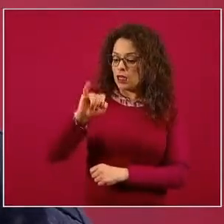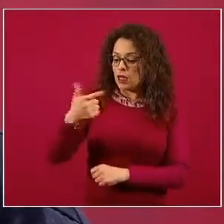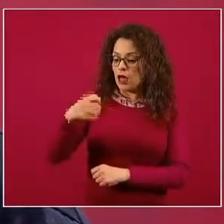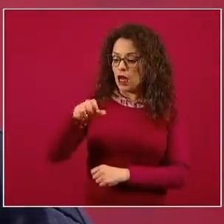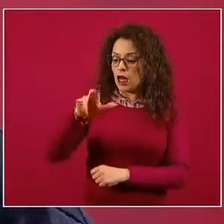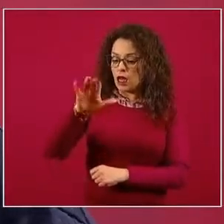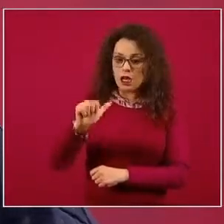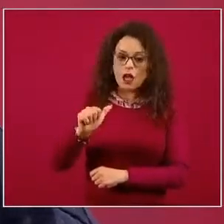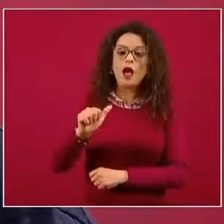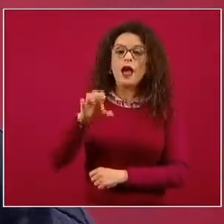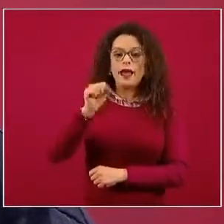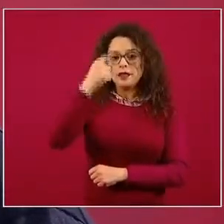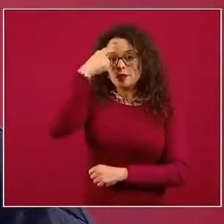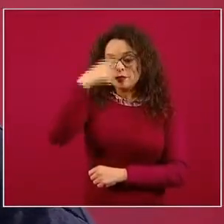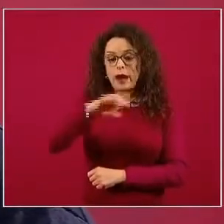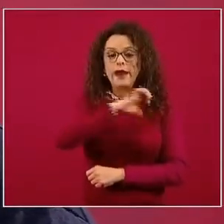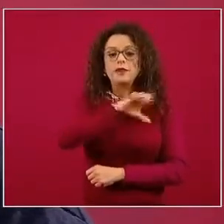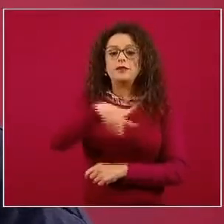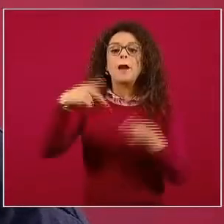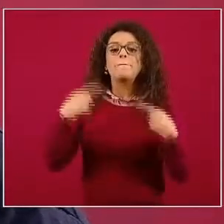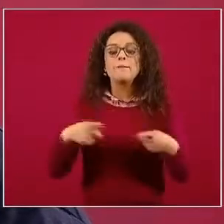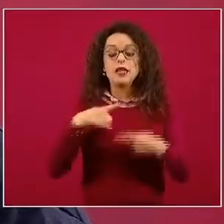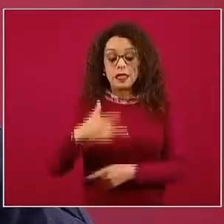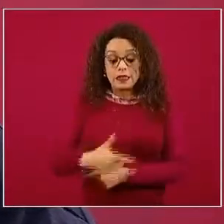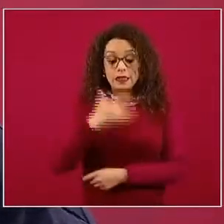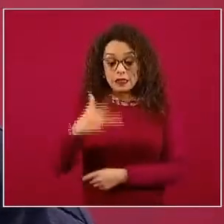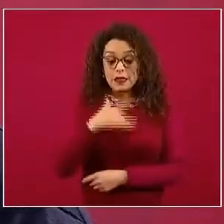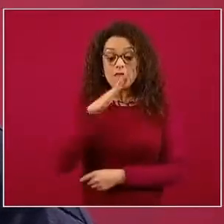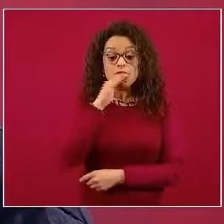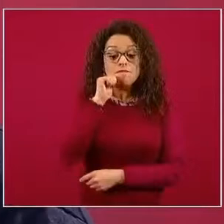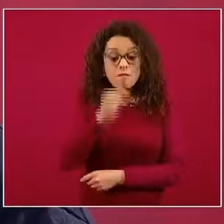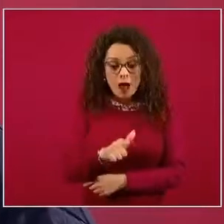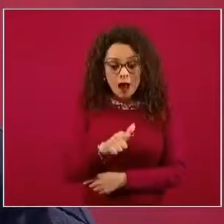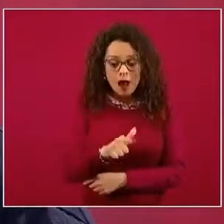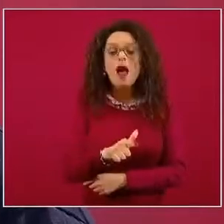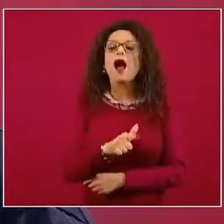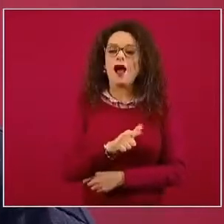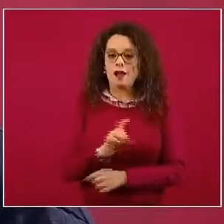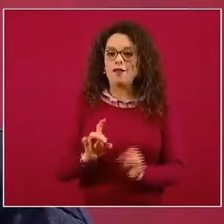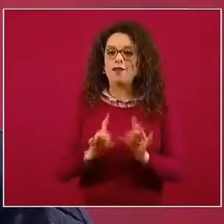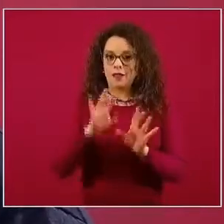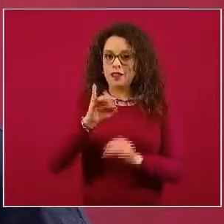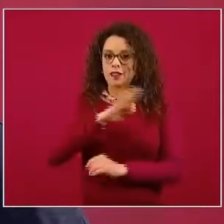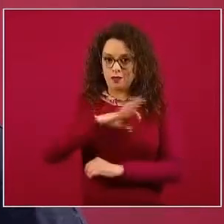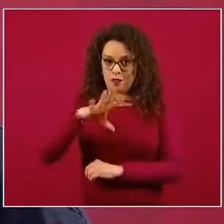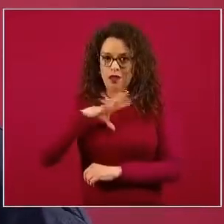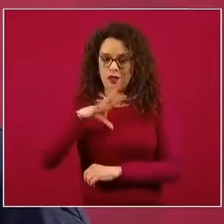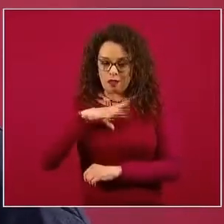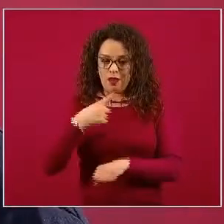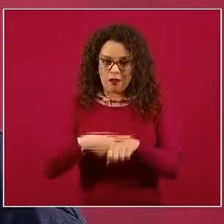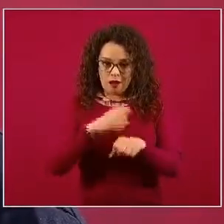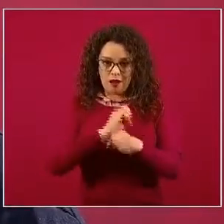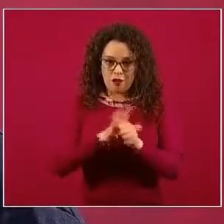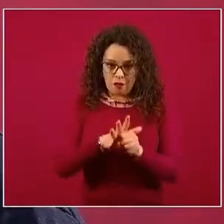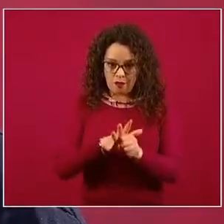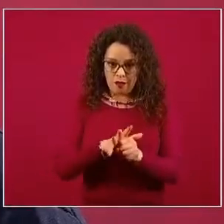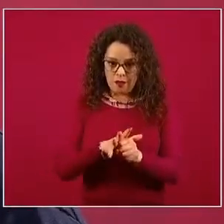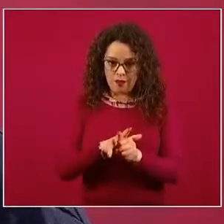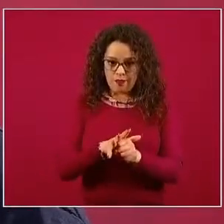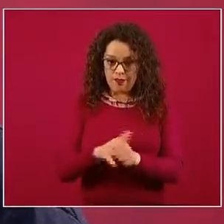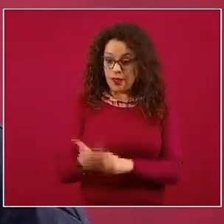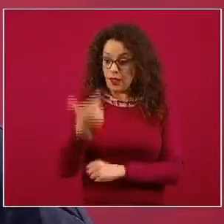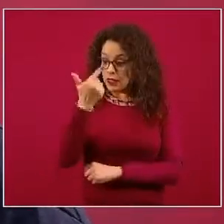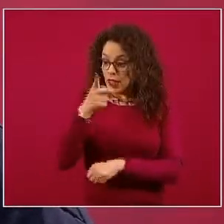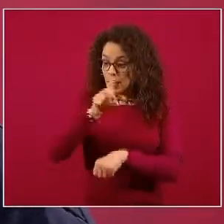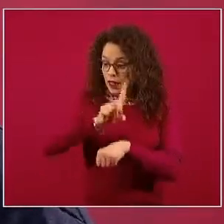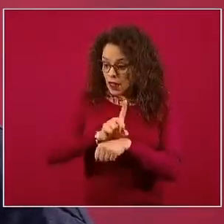personas con sintomatología y que esta sintomatología además debe haber estado en los primeros 7 días de haber iniciado. Si